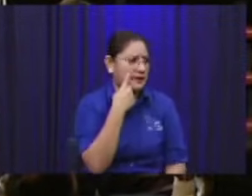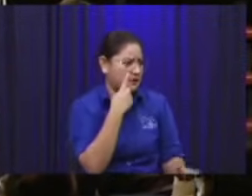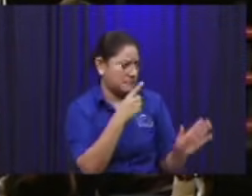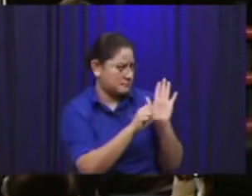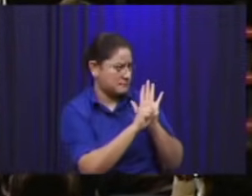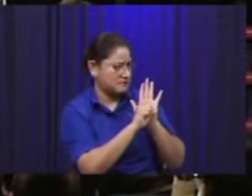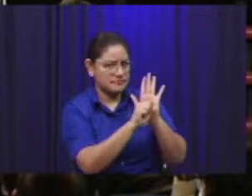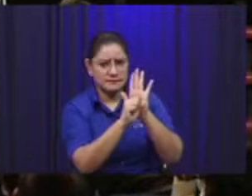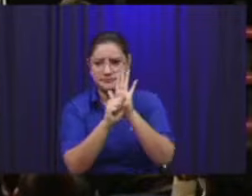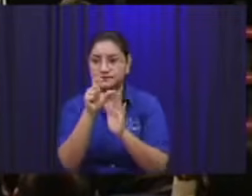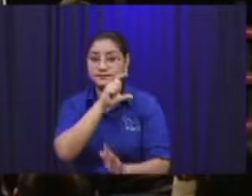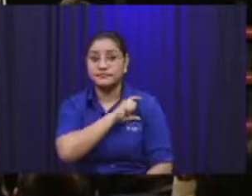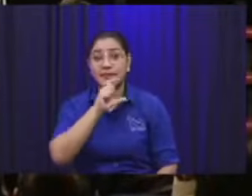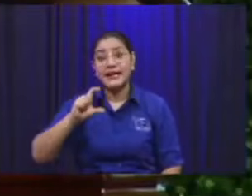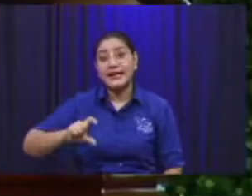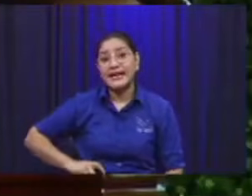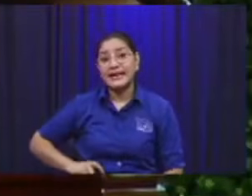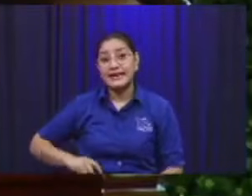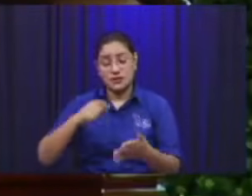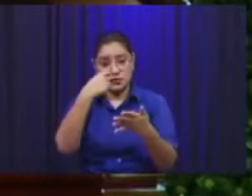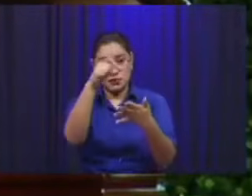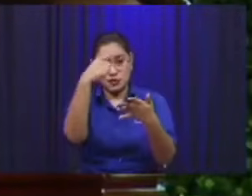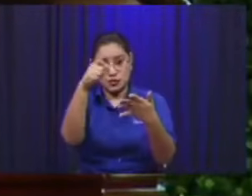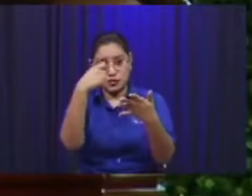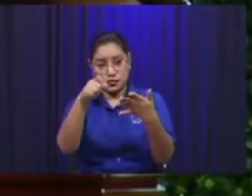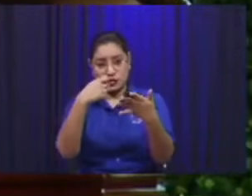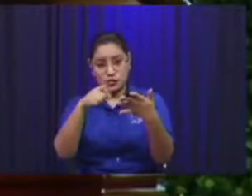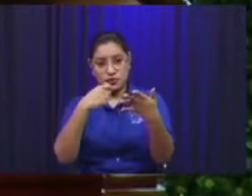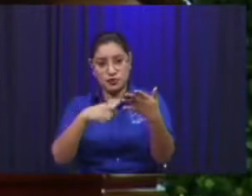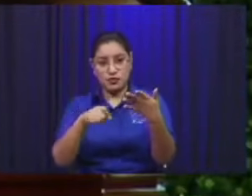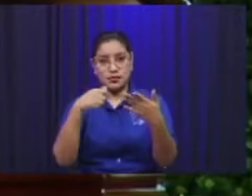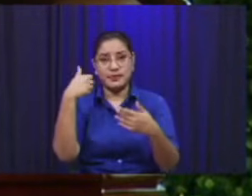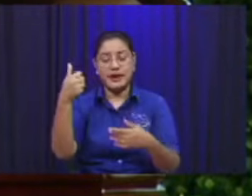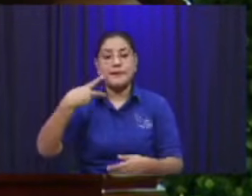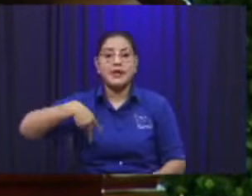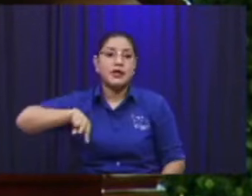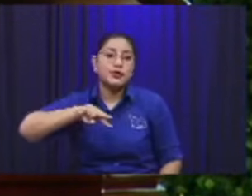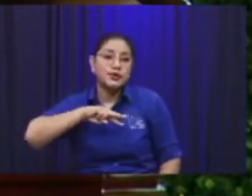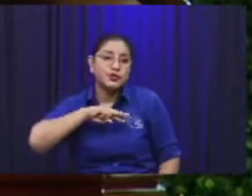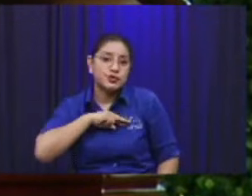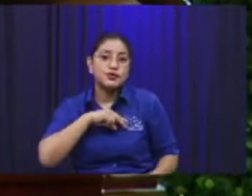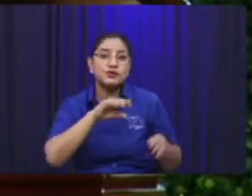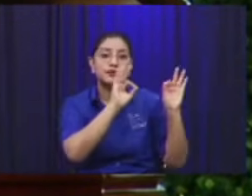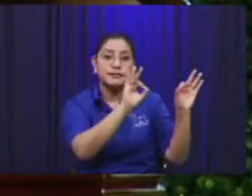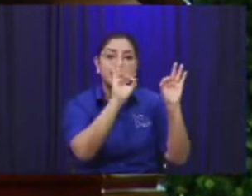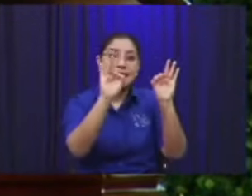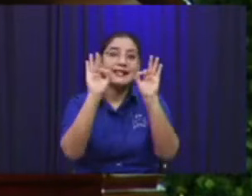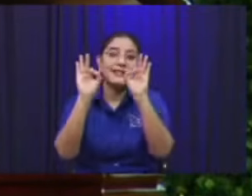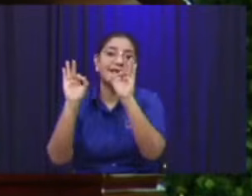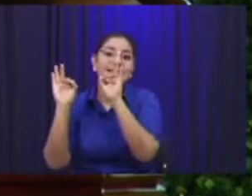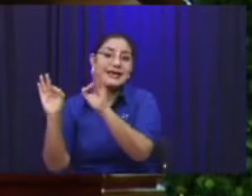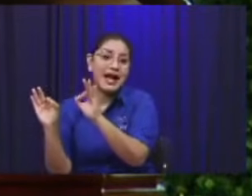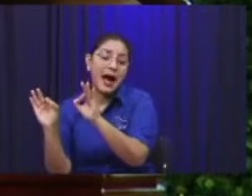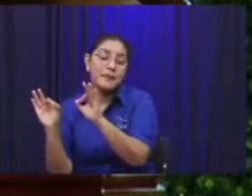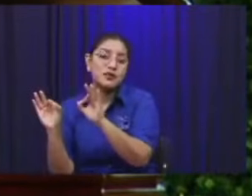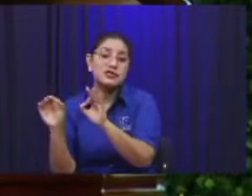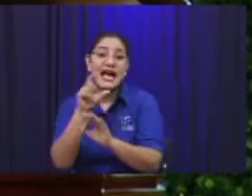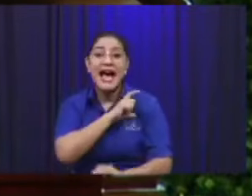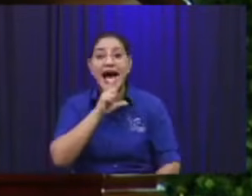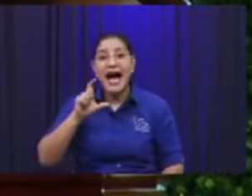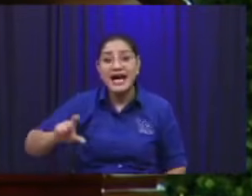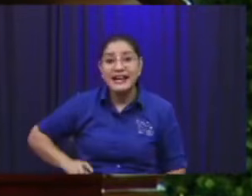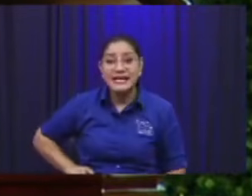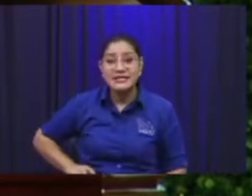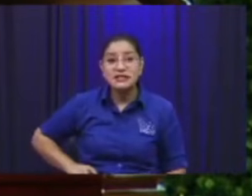y que cristo llenaba todo eso pero pero después dice pero nosotros predicamos a cristo y a éste